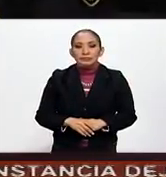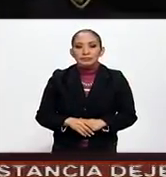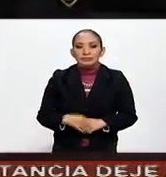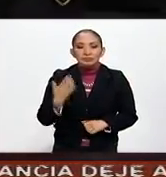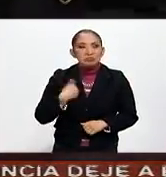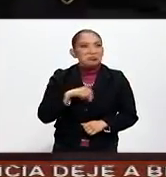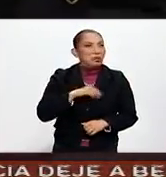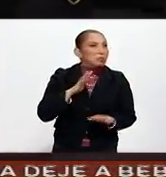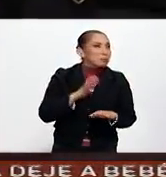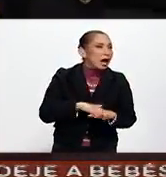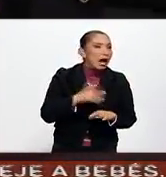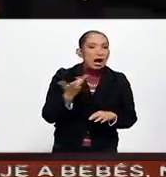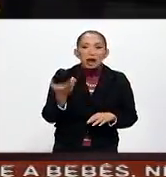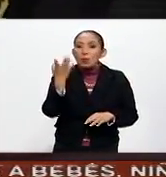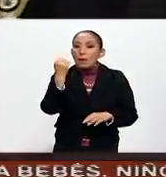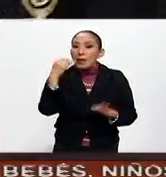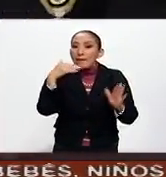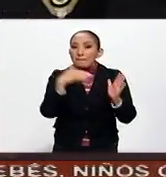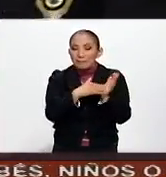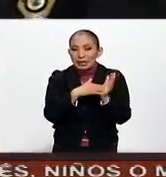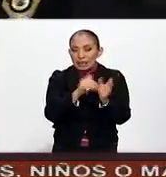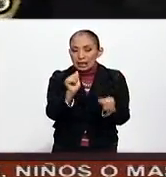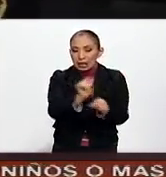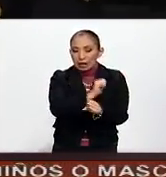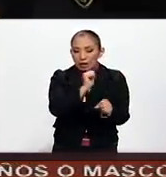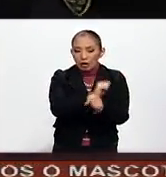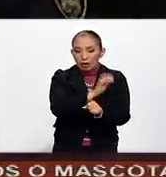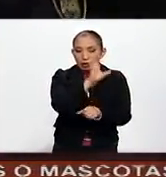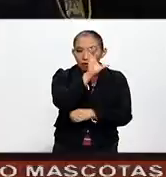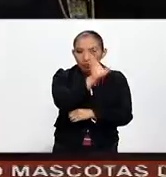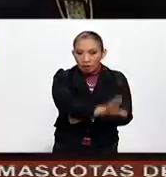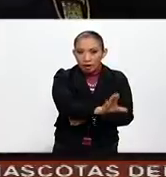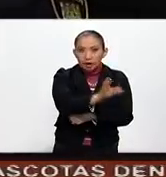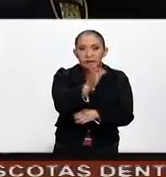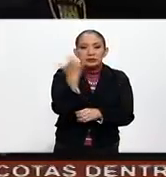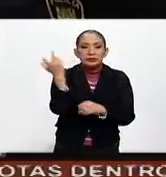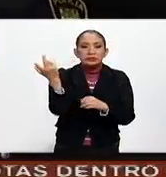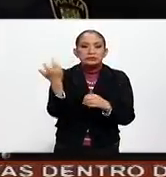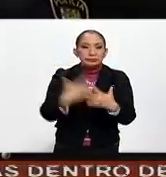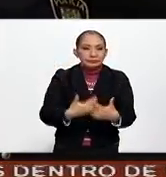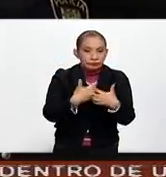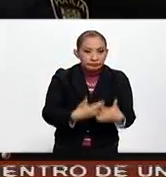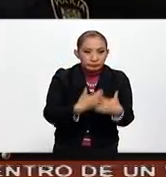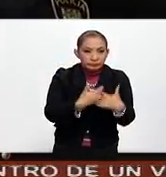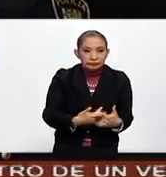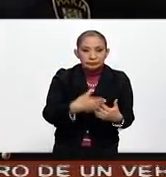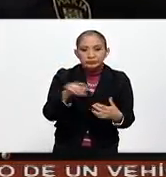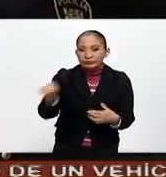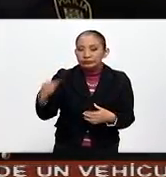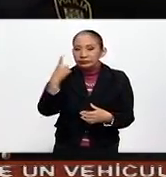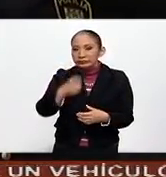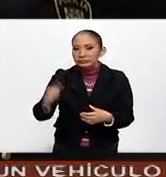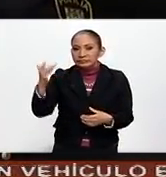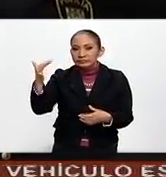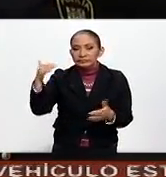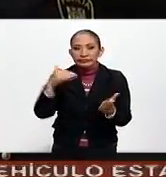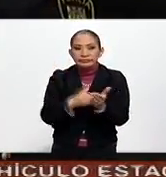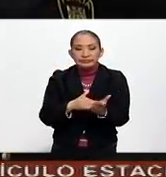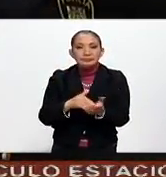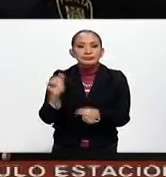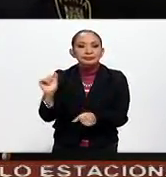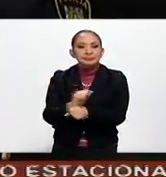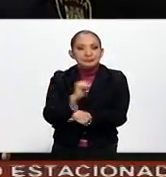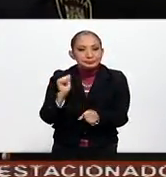Tuvimos más de casi 9,000 en vehículos automotores y poco menos de 150